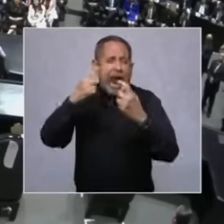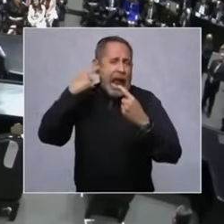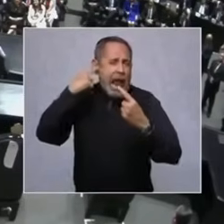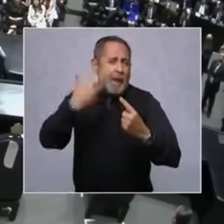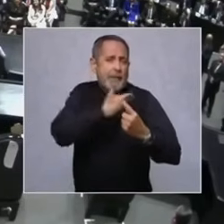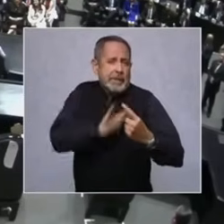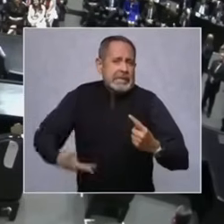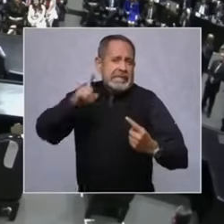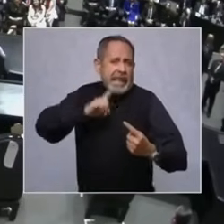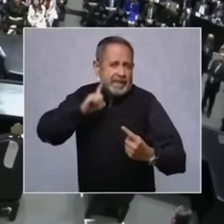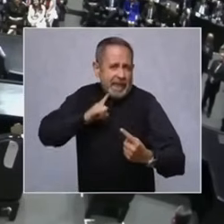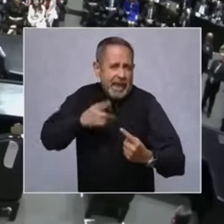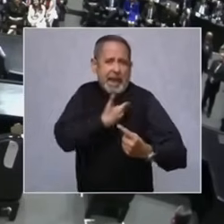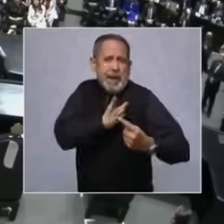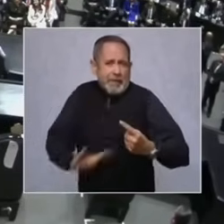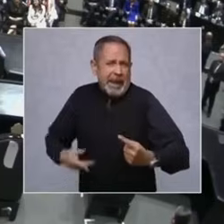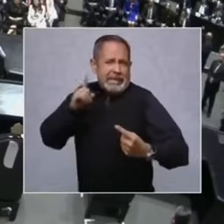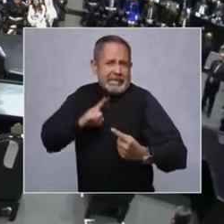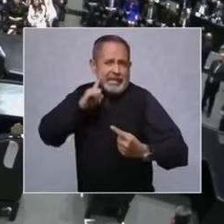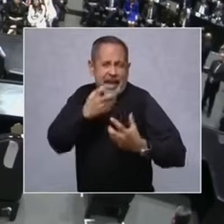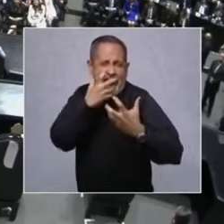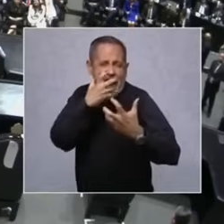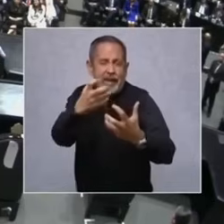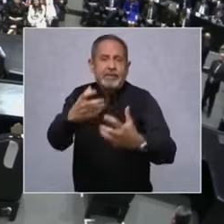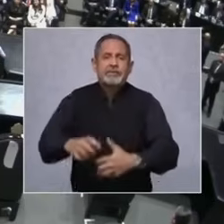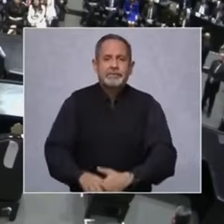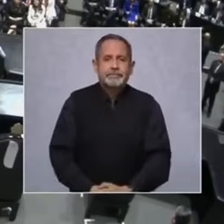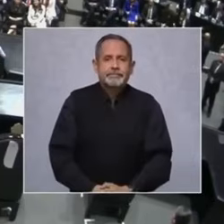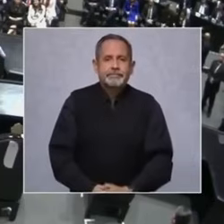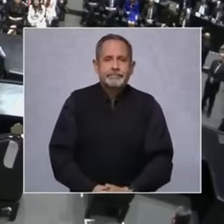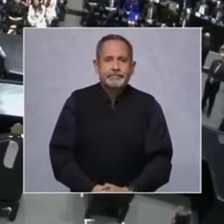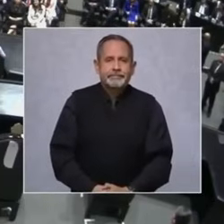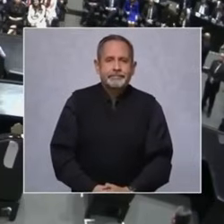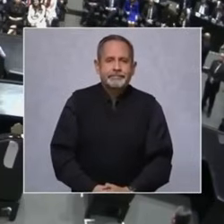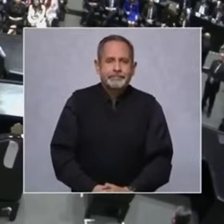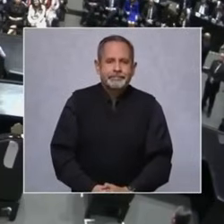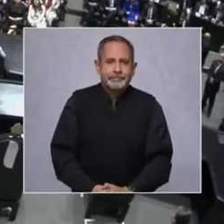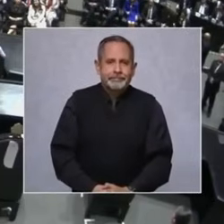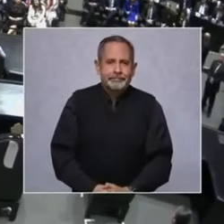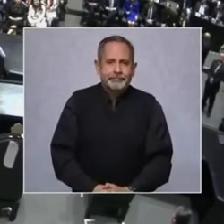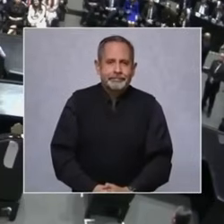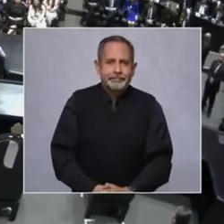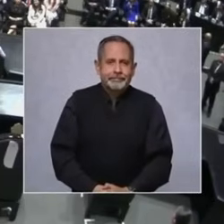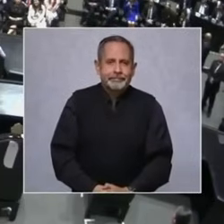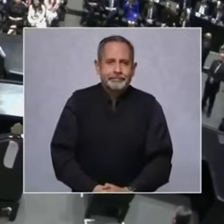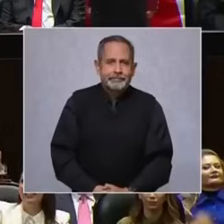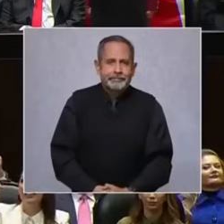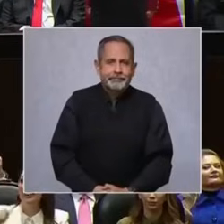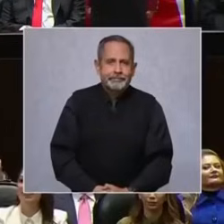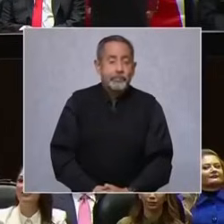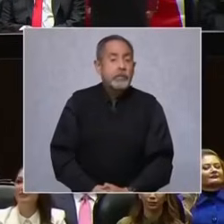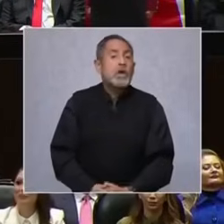para nosotros es una locura. Nosotros en nuestro país vemos eso como imposible. Y